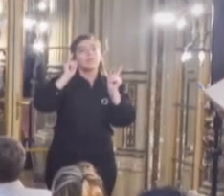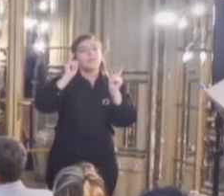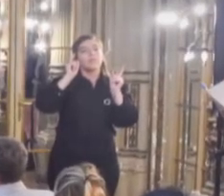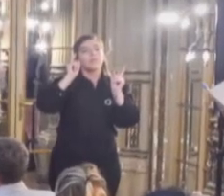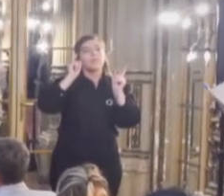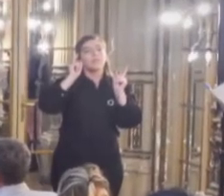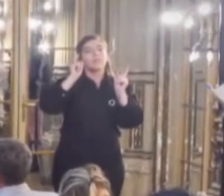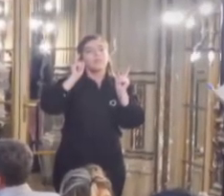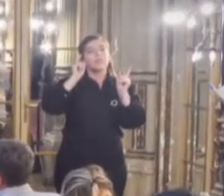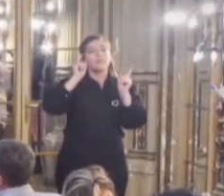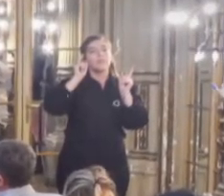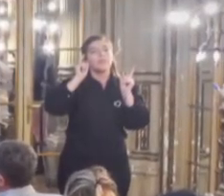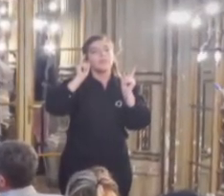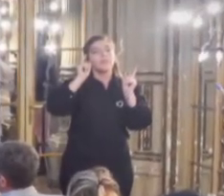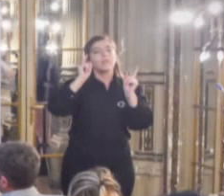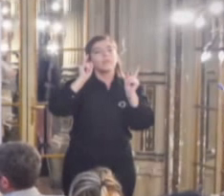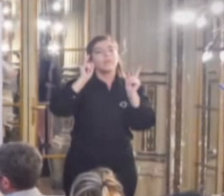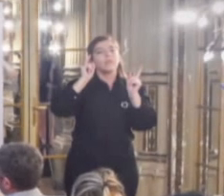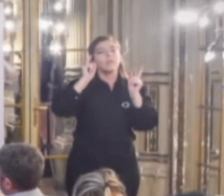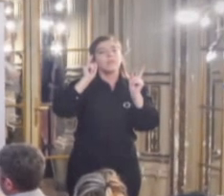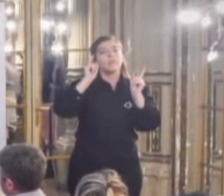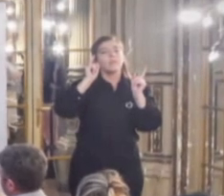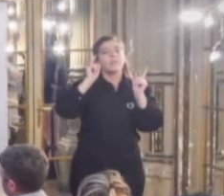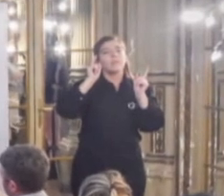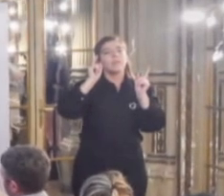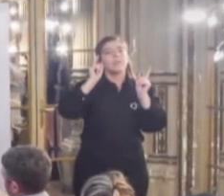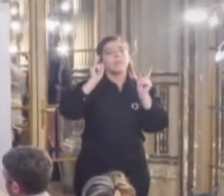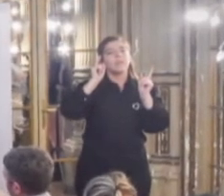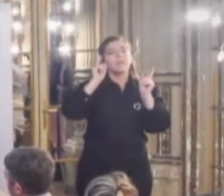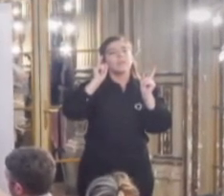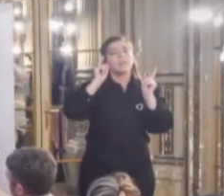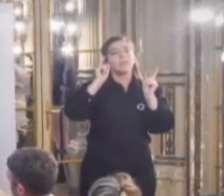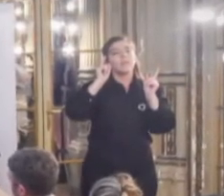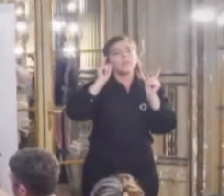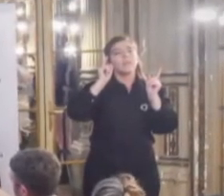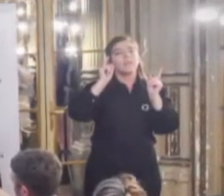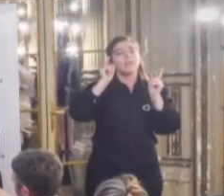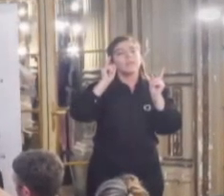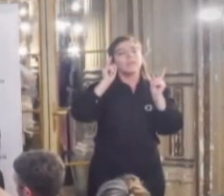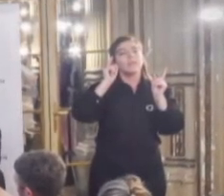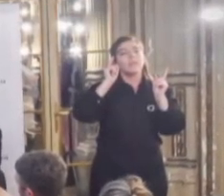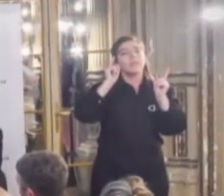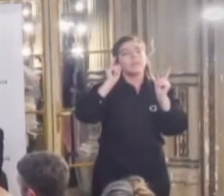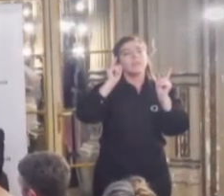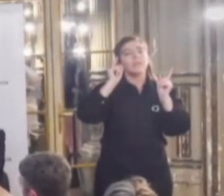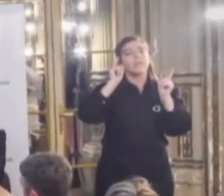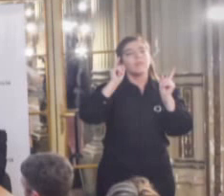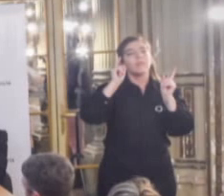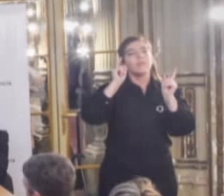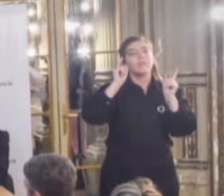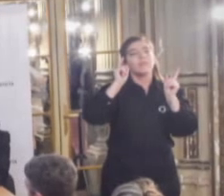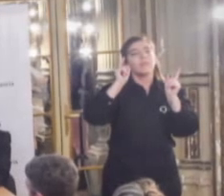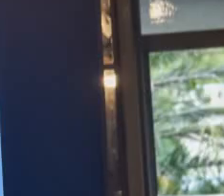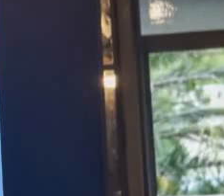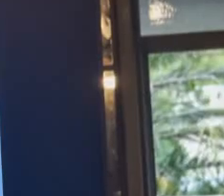Entonces hay que poner un mecanismo que lo contengan todas las boletas o algún dispositivo tecnológico que puedan utilizar